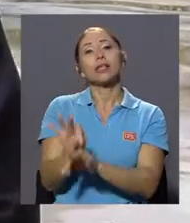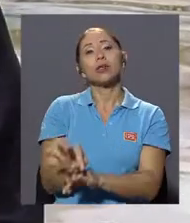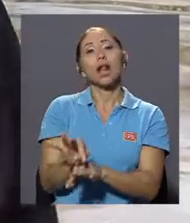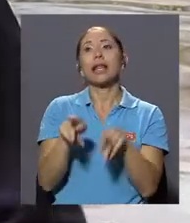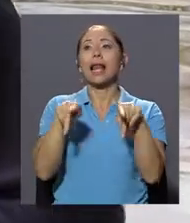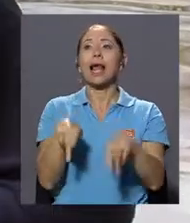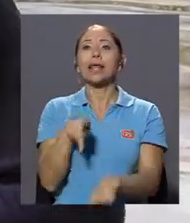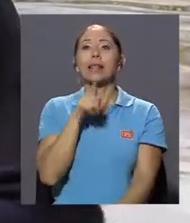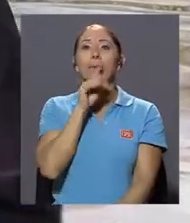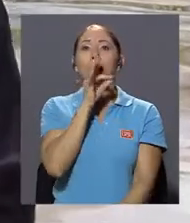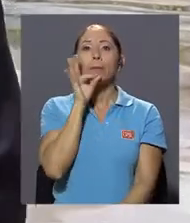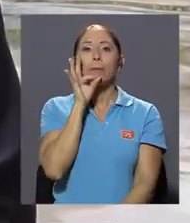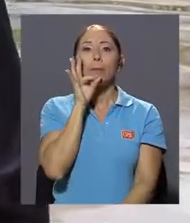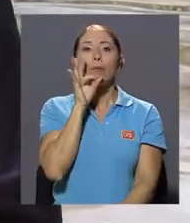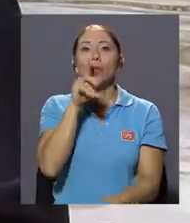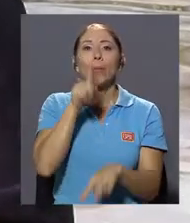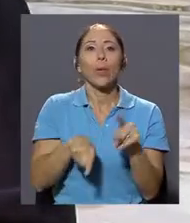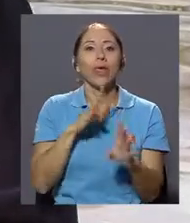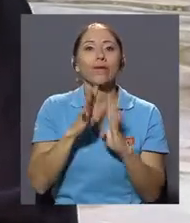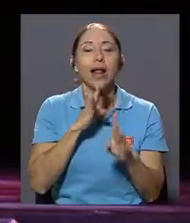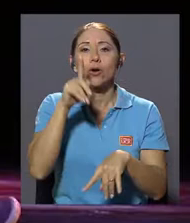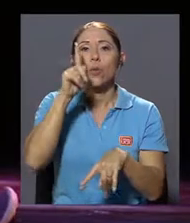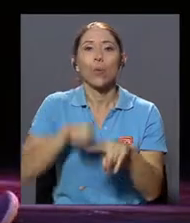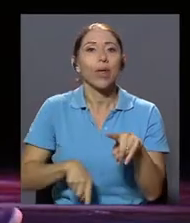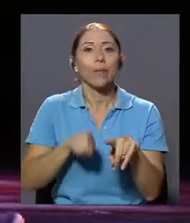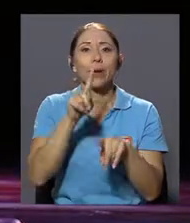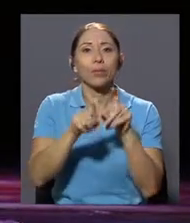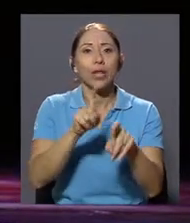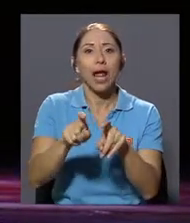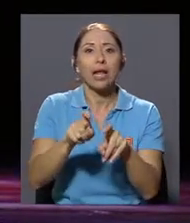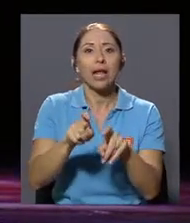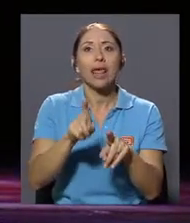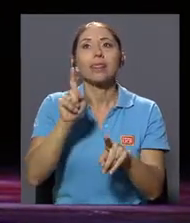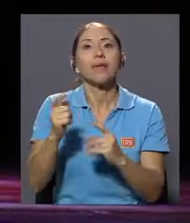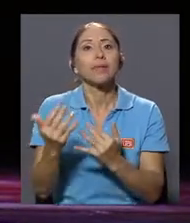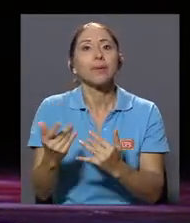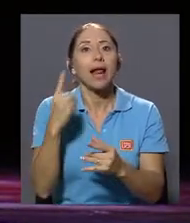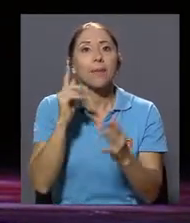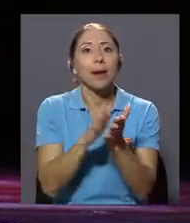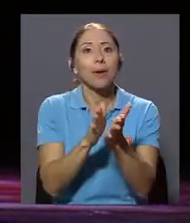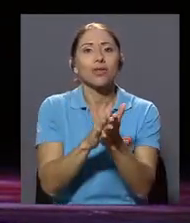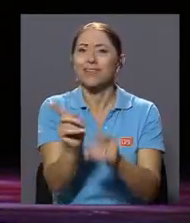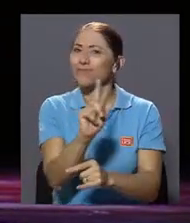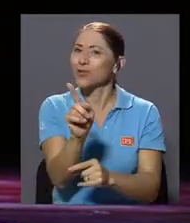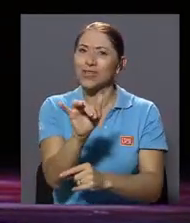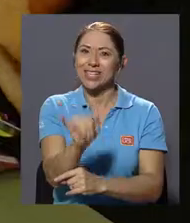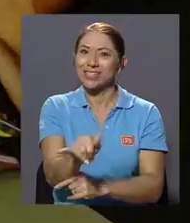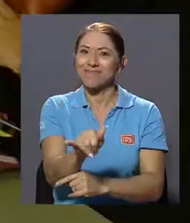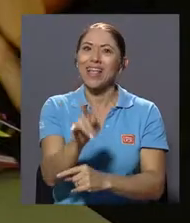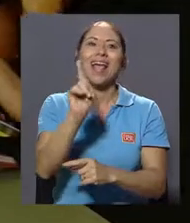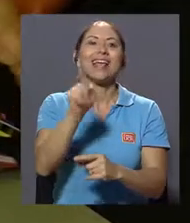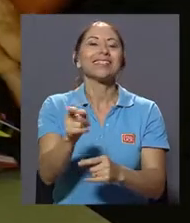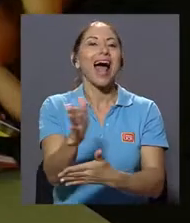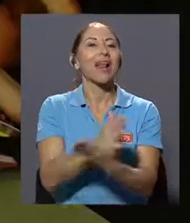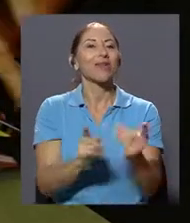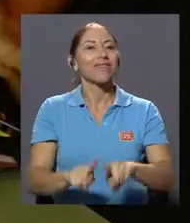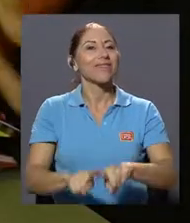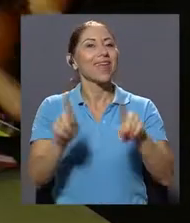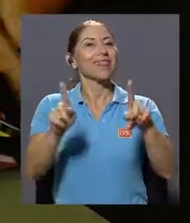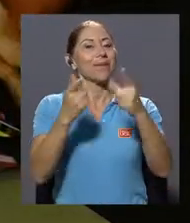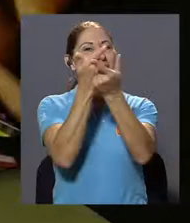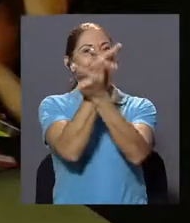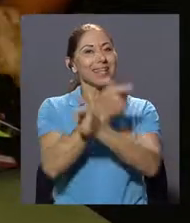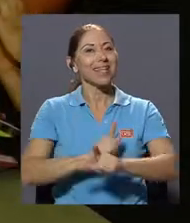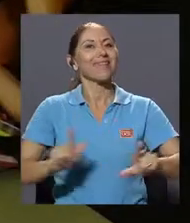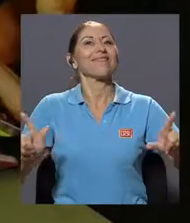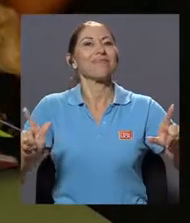puede preguntar o tiene que aplaudir en cierto momento, sino que es algo más libre, porque lo que buscamos es que esa experiencia, por así decirlo,